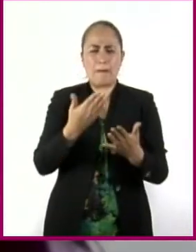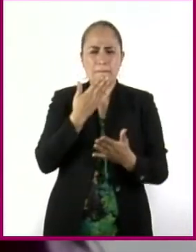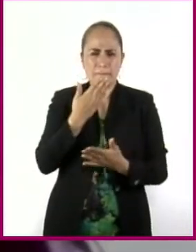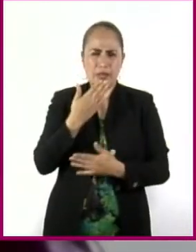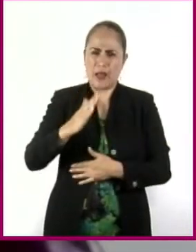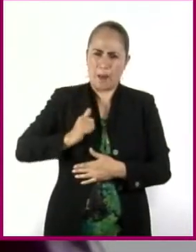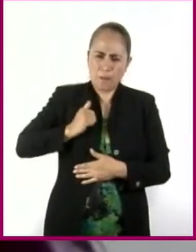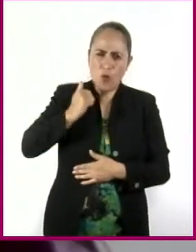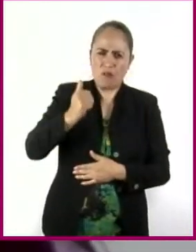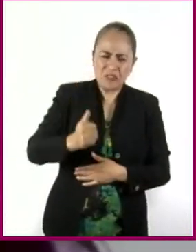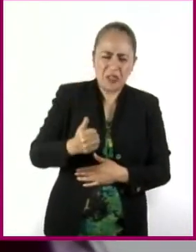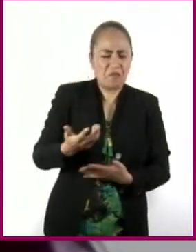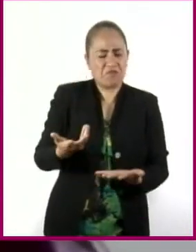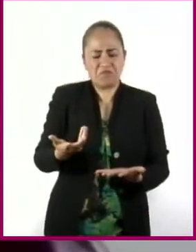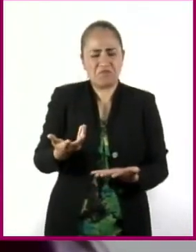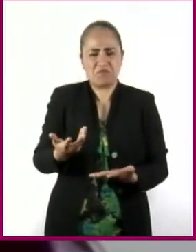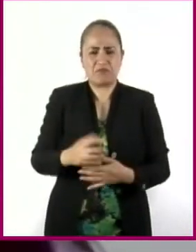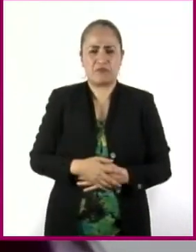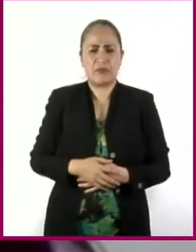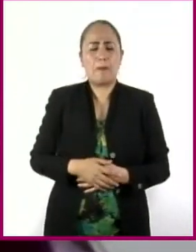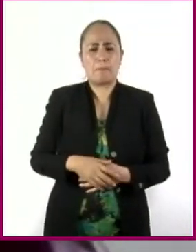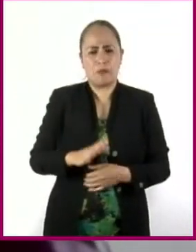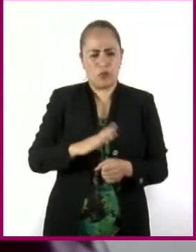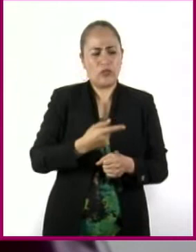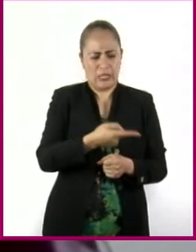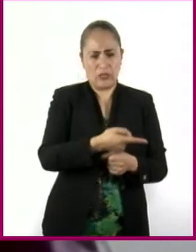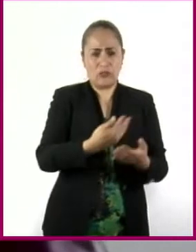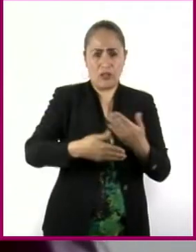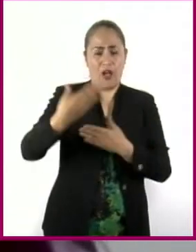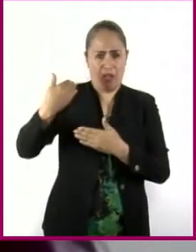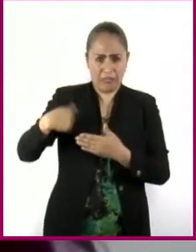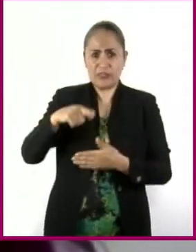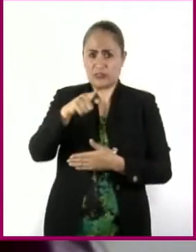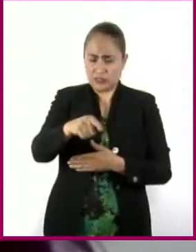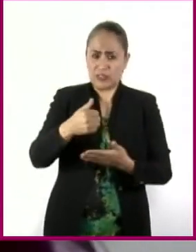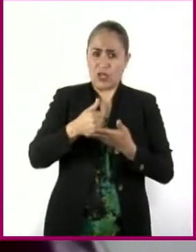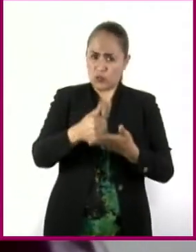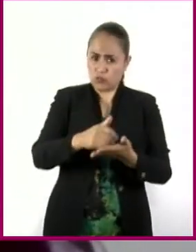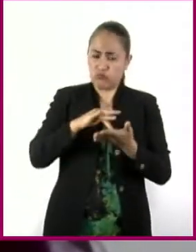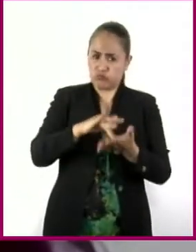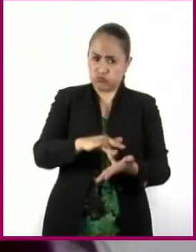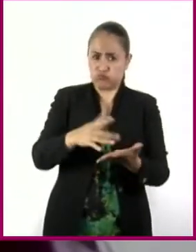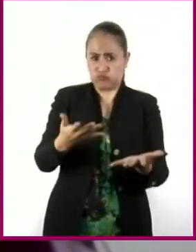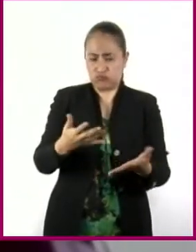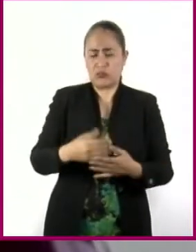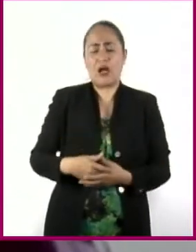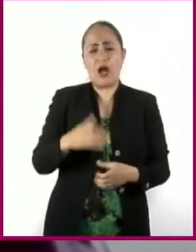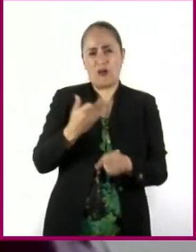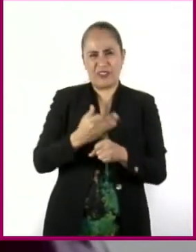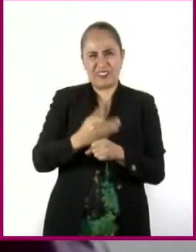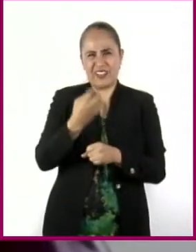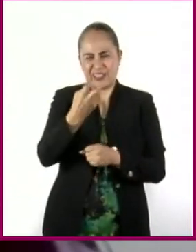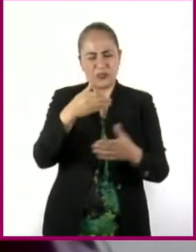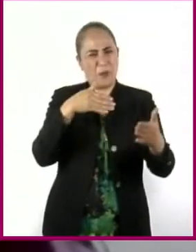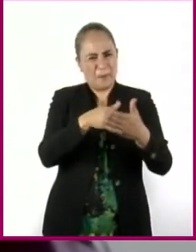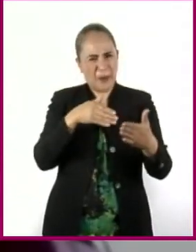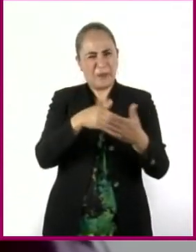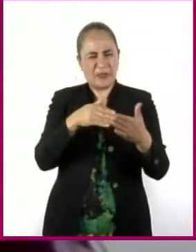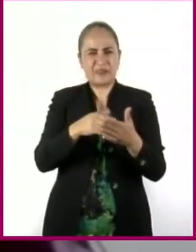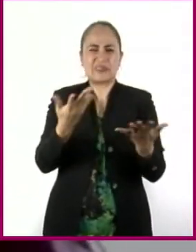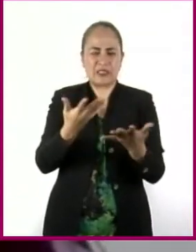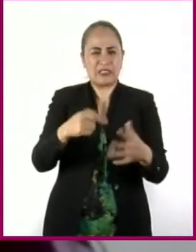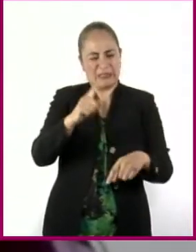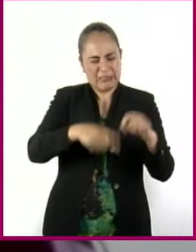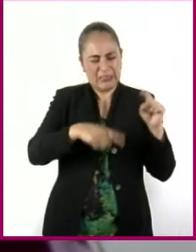parte importante de la sociedad. Entonces, esos son nuestros retos: trabajar en